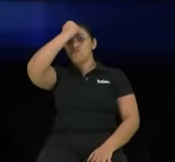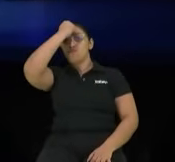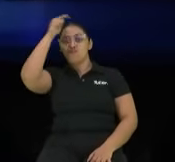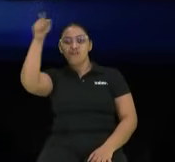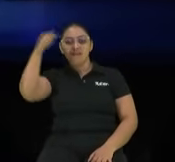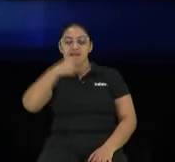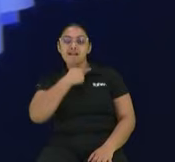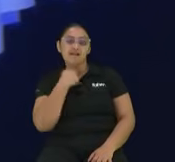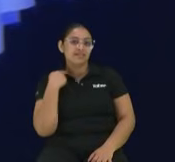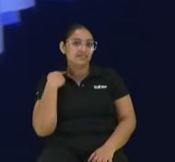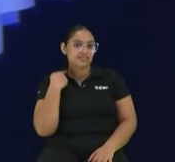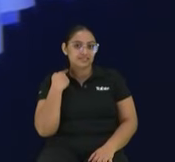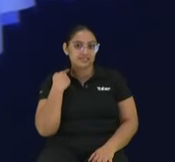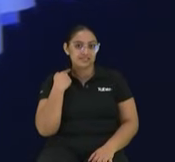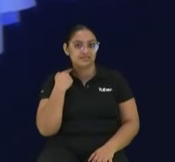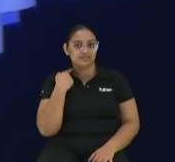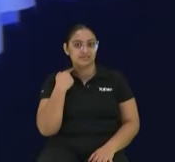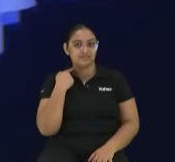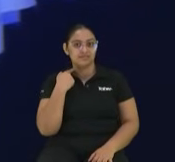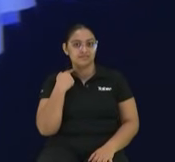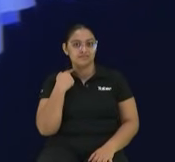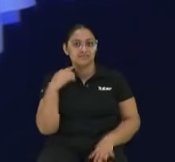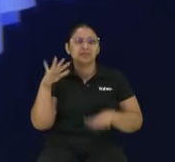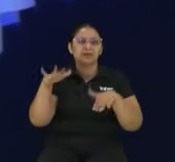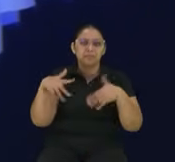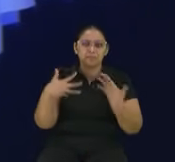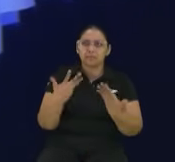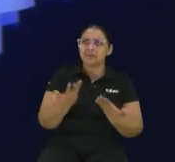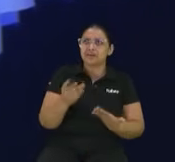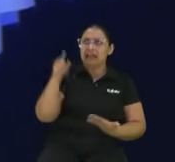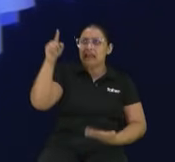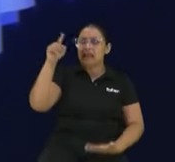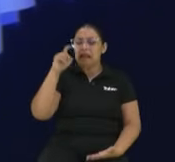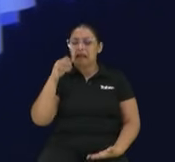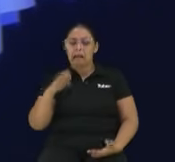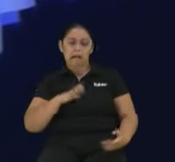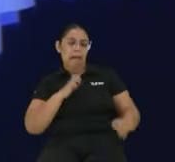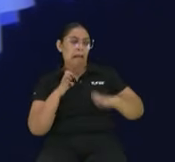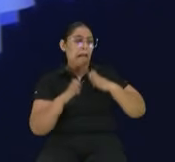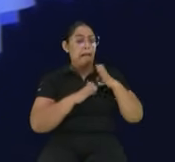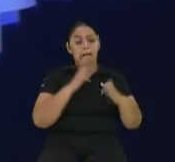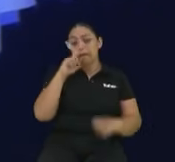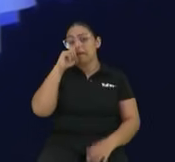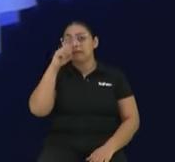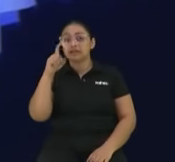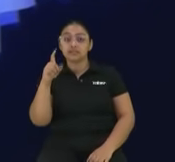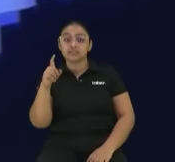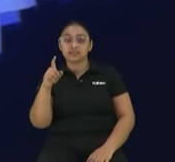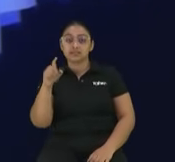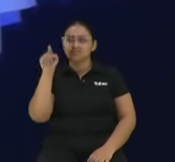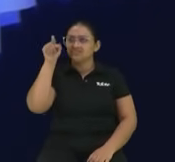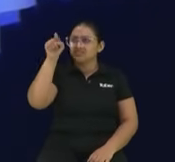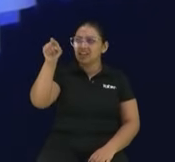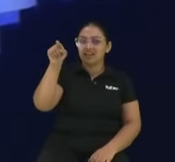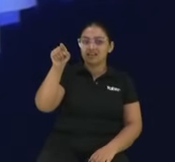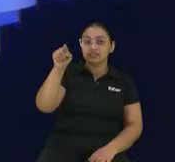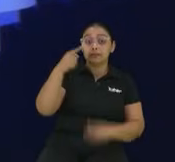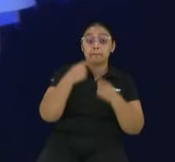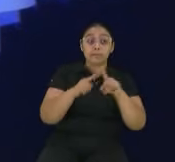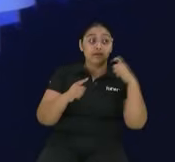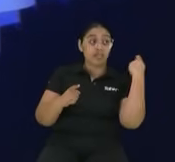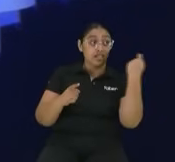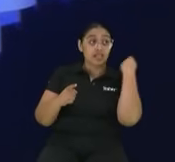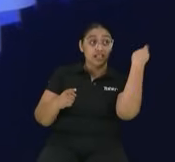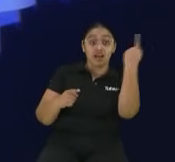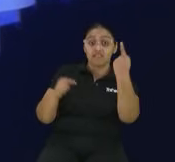estaba Cómo tenía el empoderamiento tenía el ingrediente indispensable